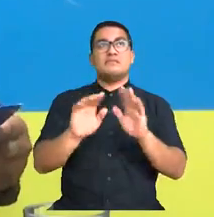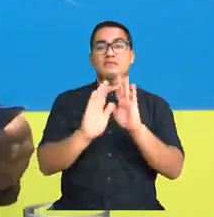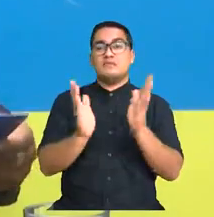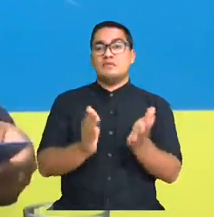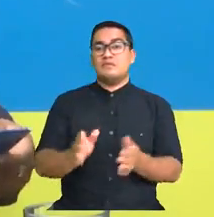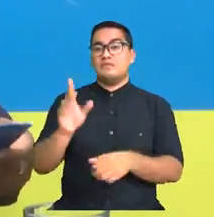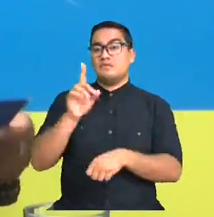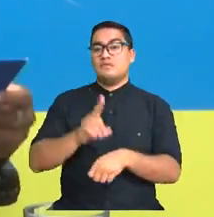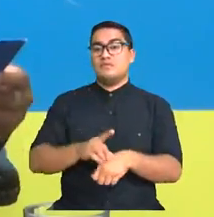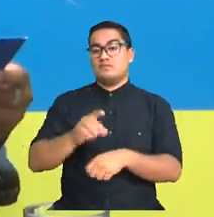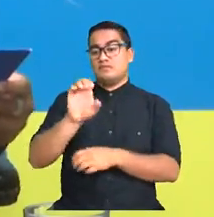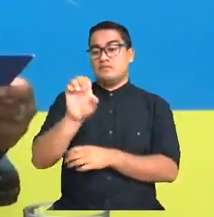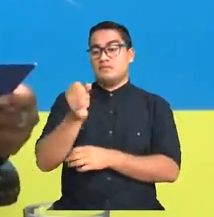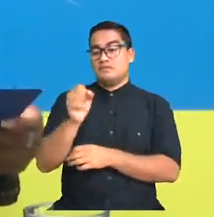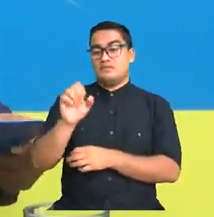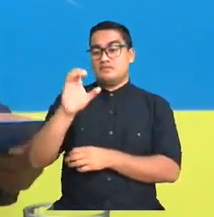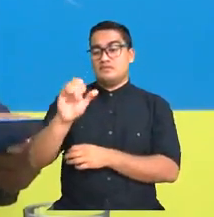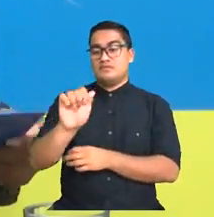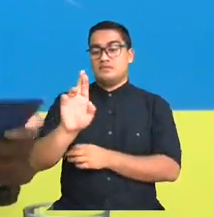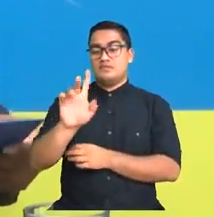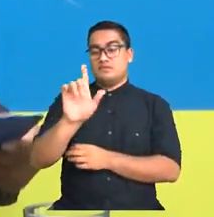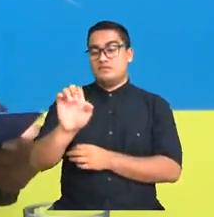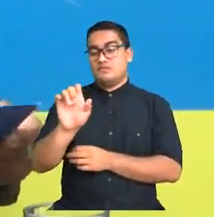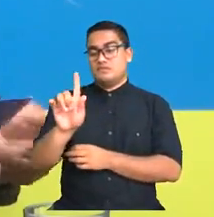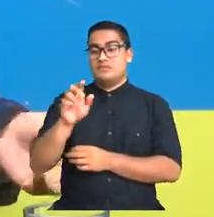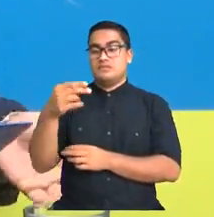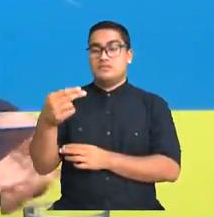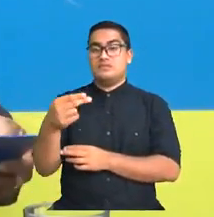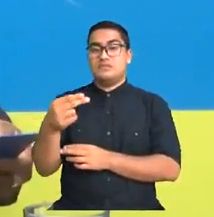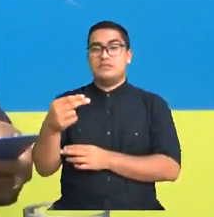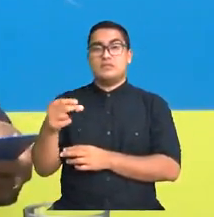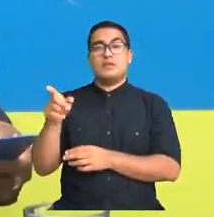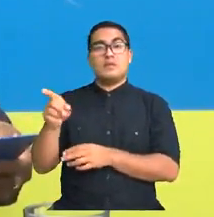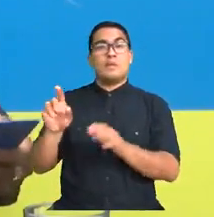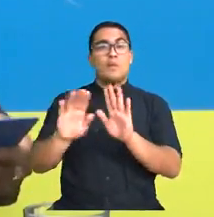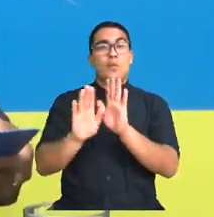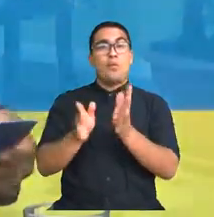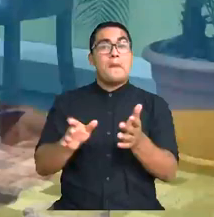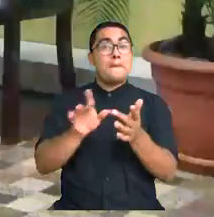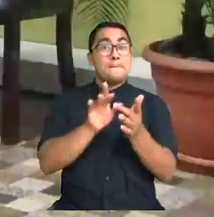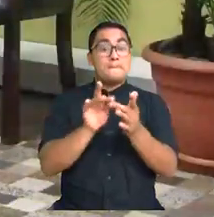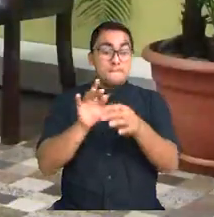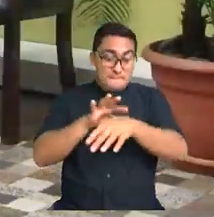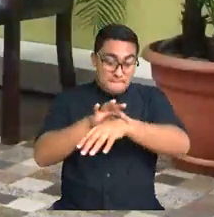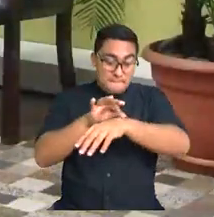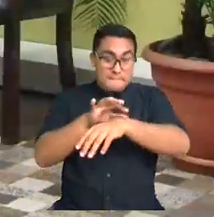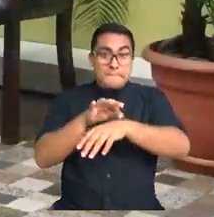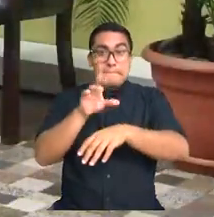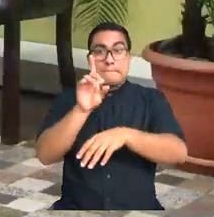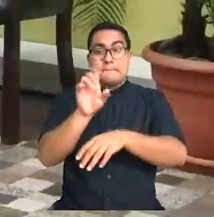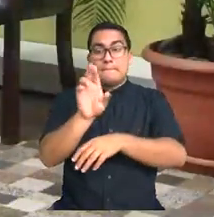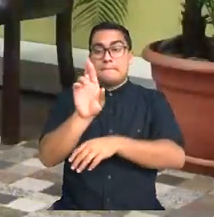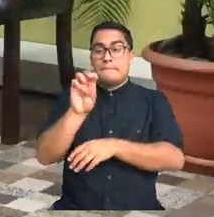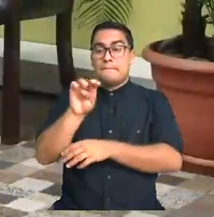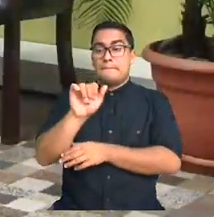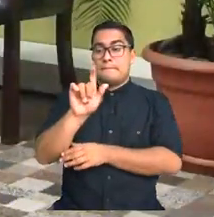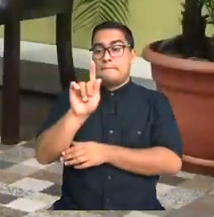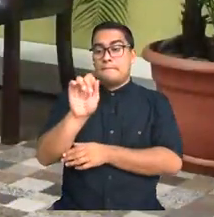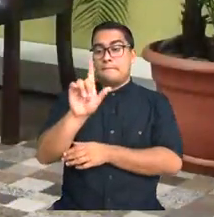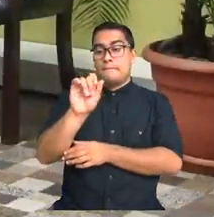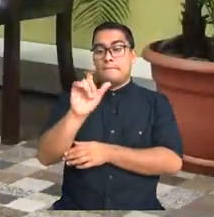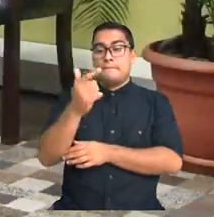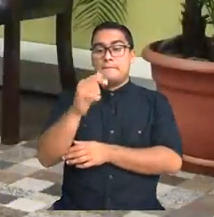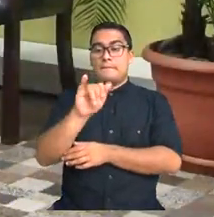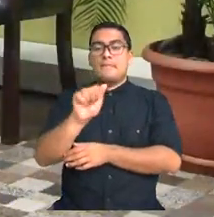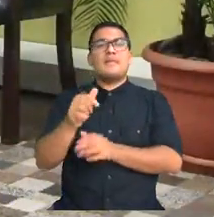Altamirano, dermatóloga del Centro Nacional de Dermatología. Con ella vamos a estar conversando sobre algo importante, el cuidado de la piel en verano,